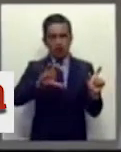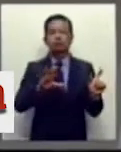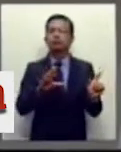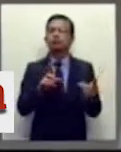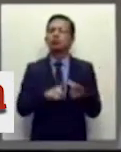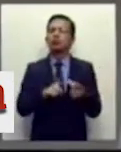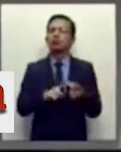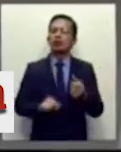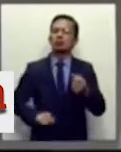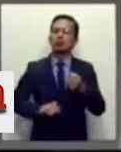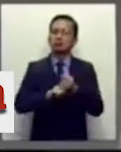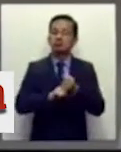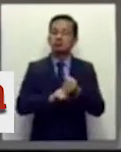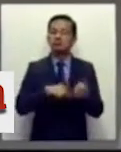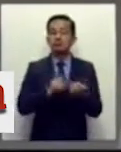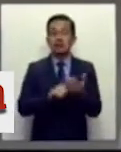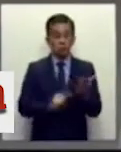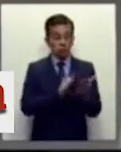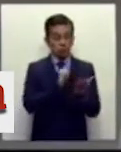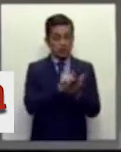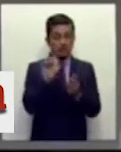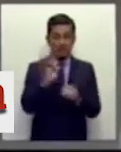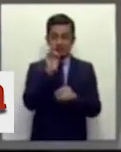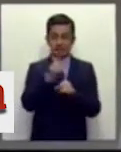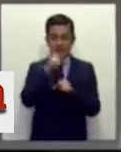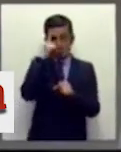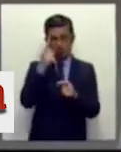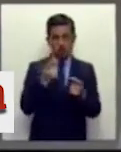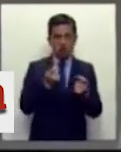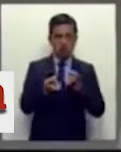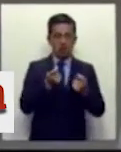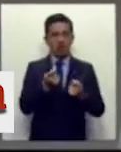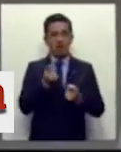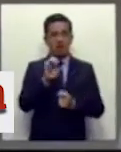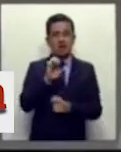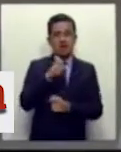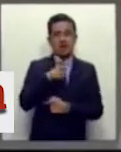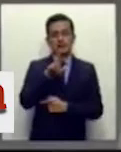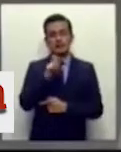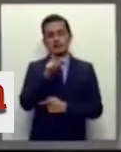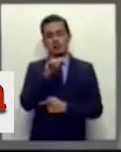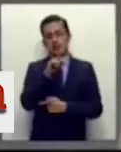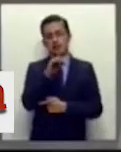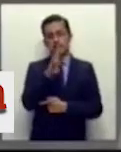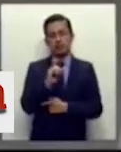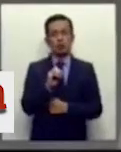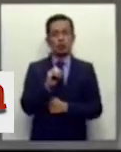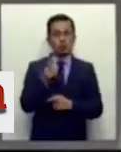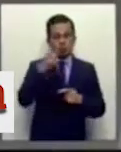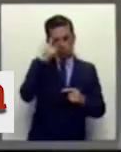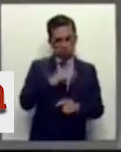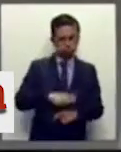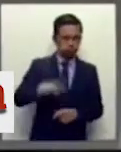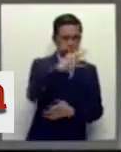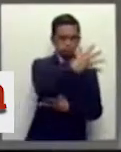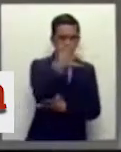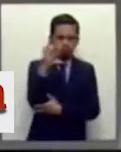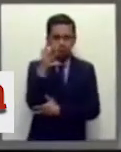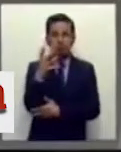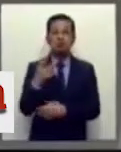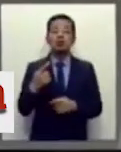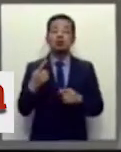la Ley General del Equilibrio Ecológico y la Protección al Ambiente, siendo creadas por efectos de